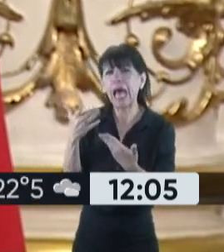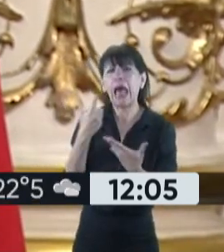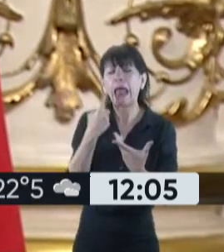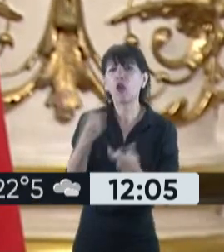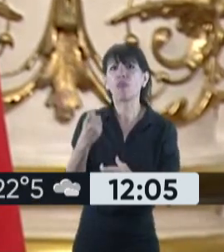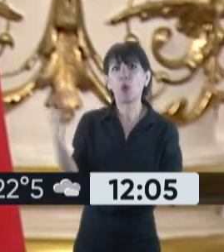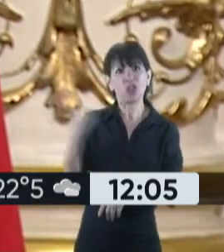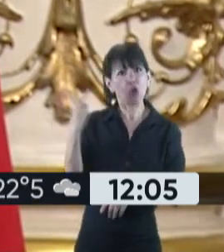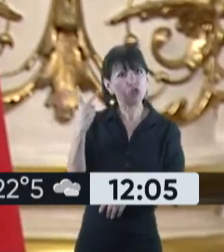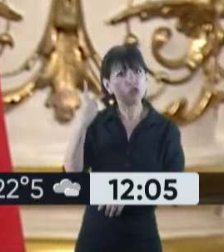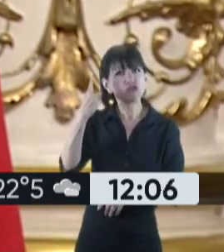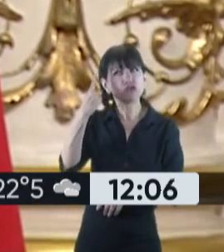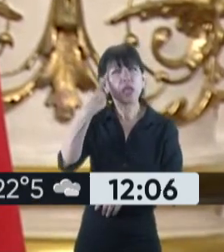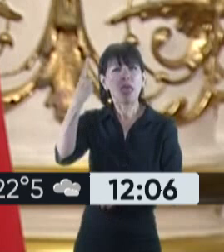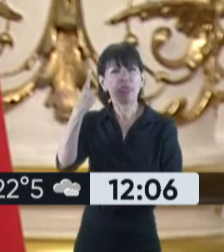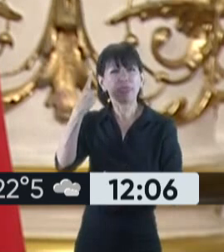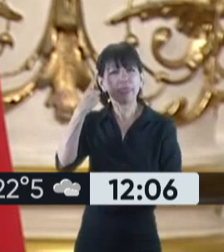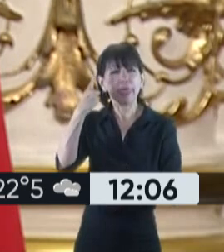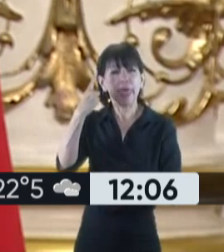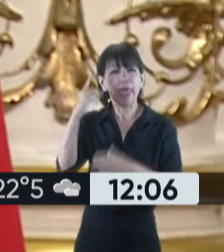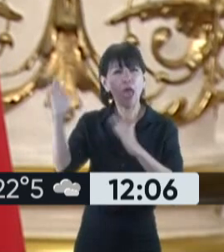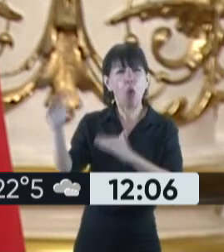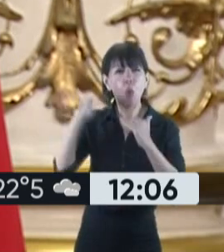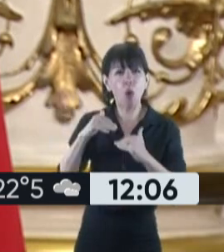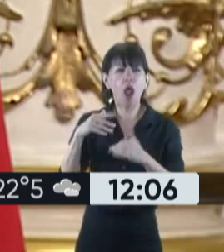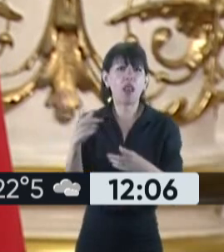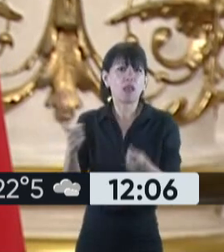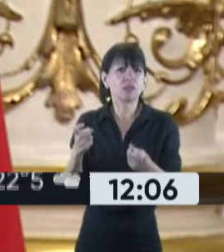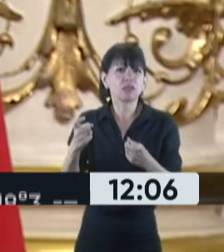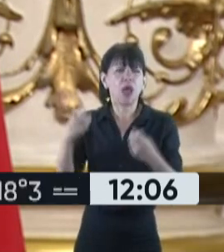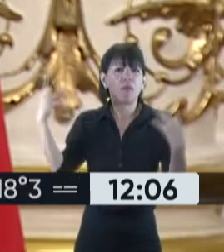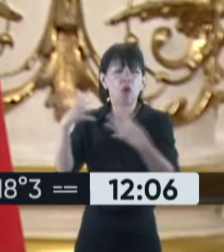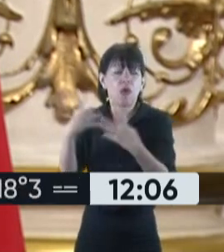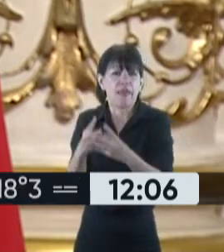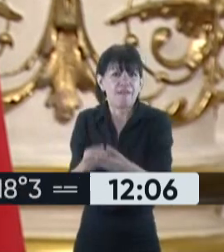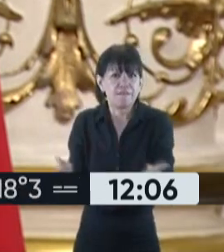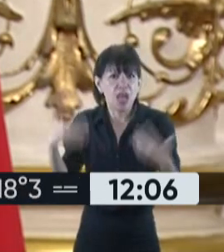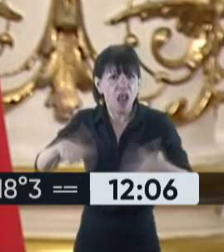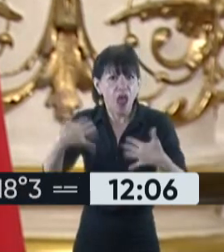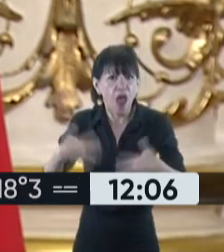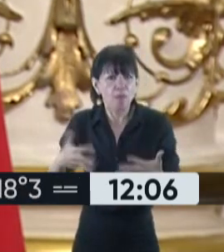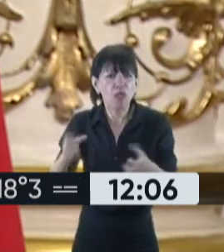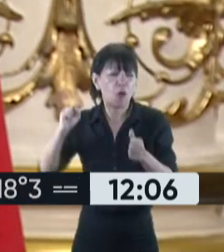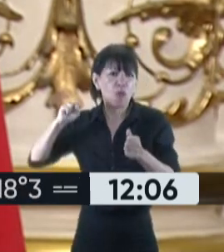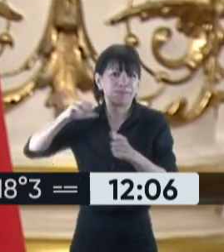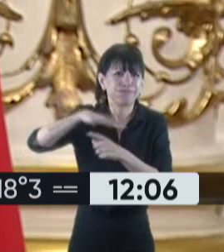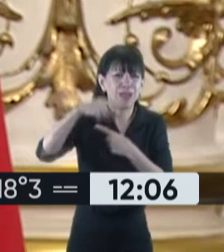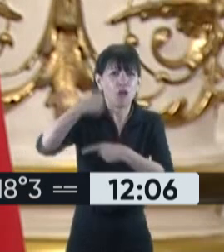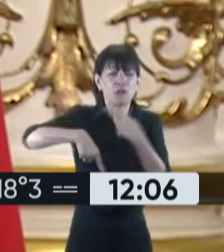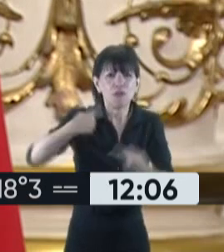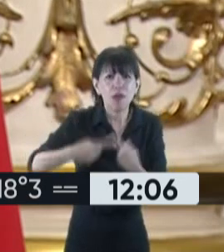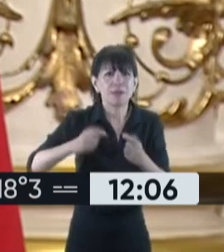sobre la necesidad de superar ese conflicto cuanto antes por el daño que está causando no solo a la humanidad en términos de pérdida de